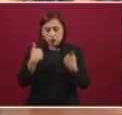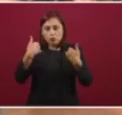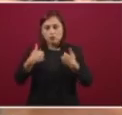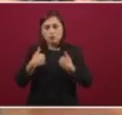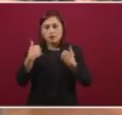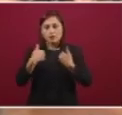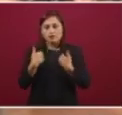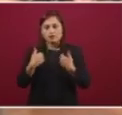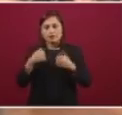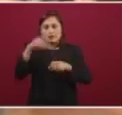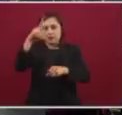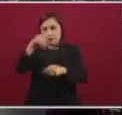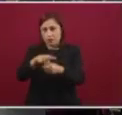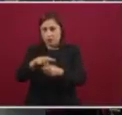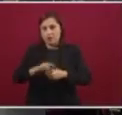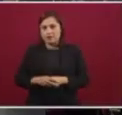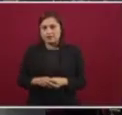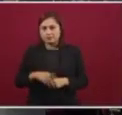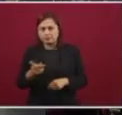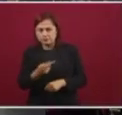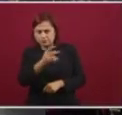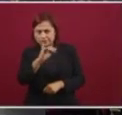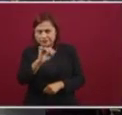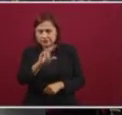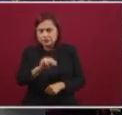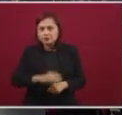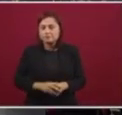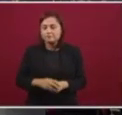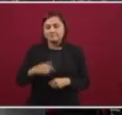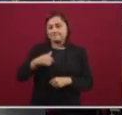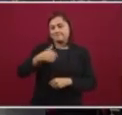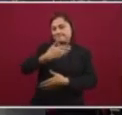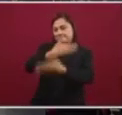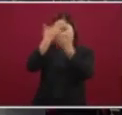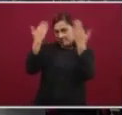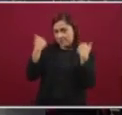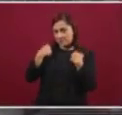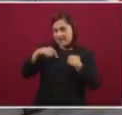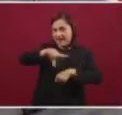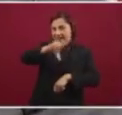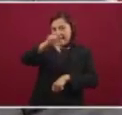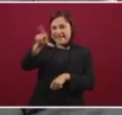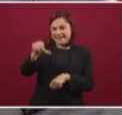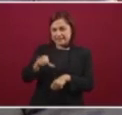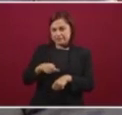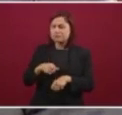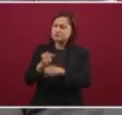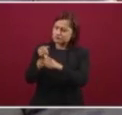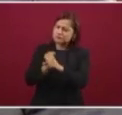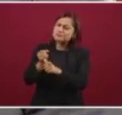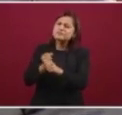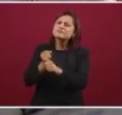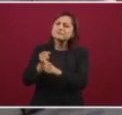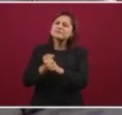realmente qué pasó con el dinero? No lo sé. Yo lo vamos a saber, porque sí vamos a investigar sobre